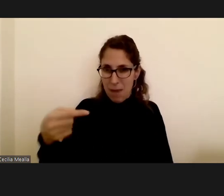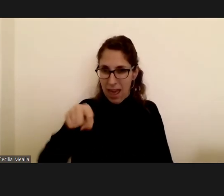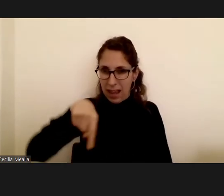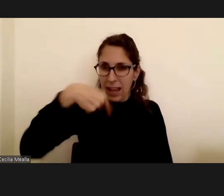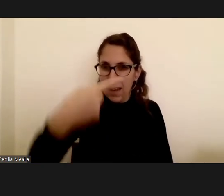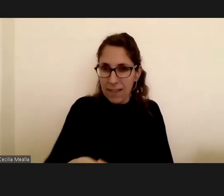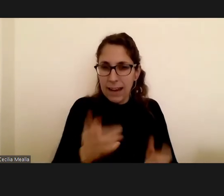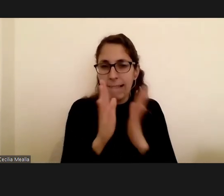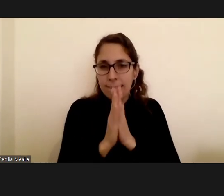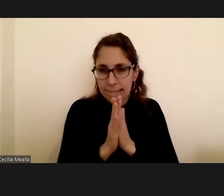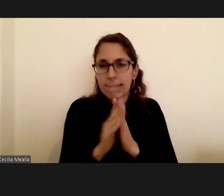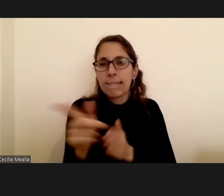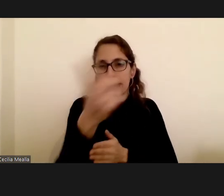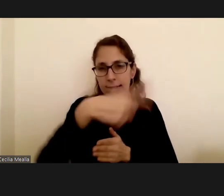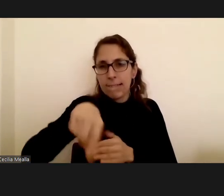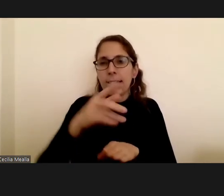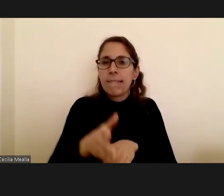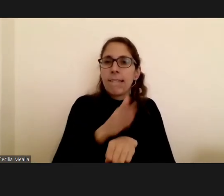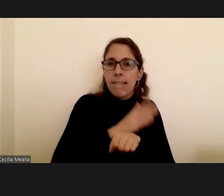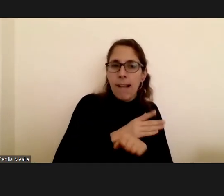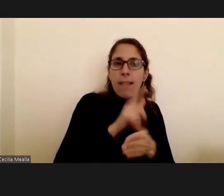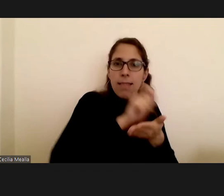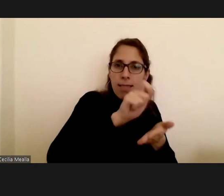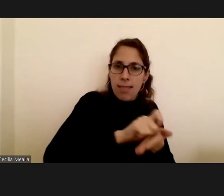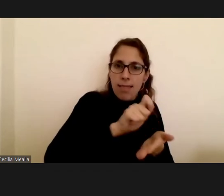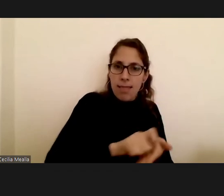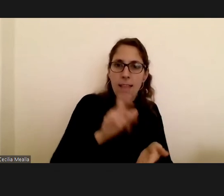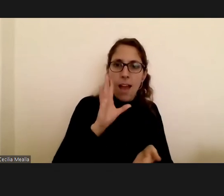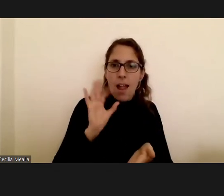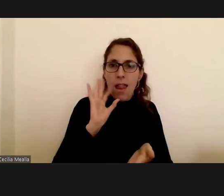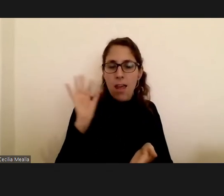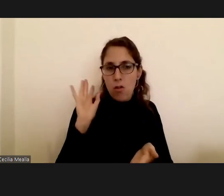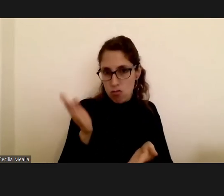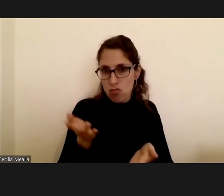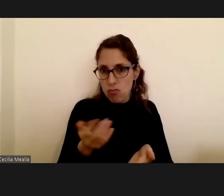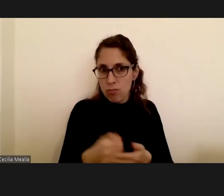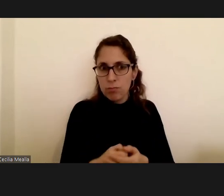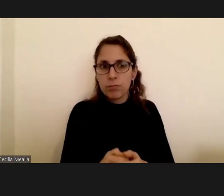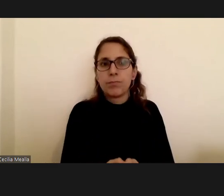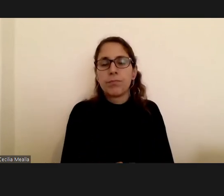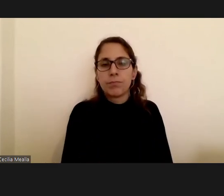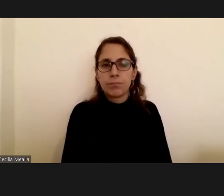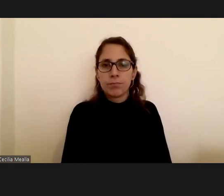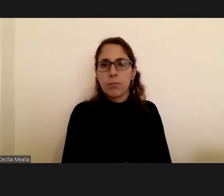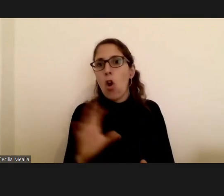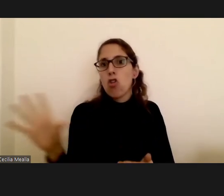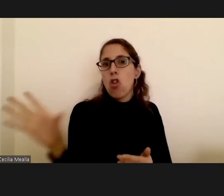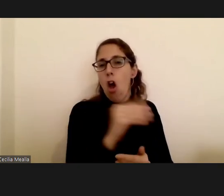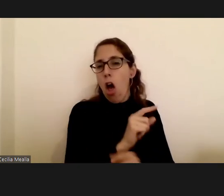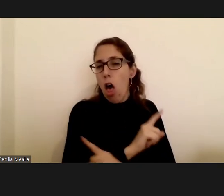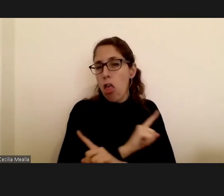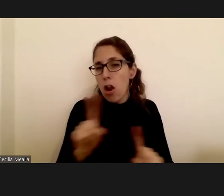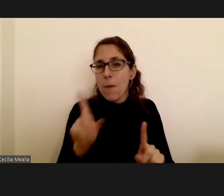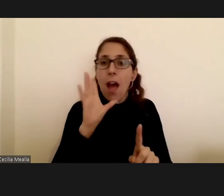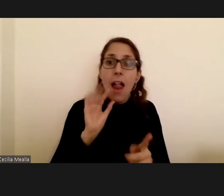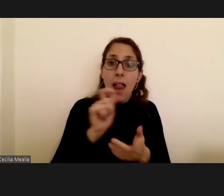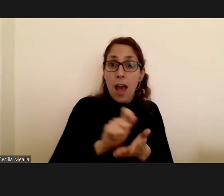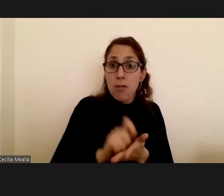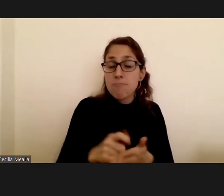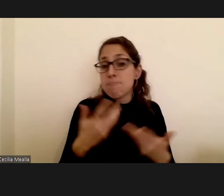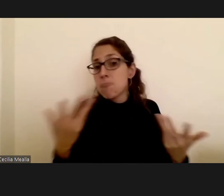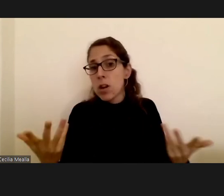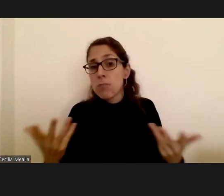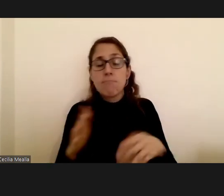de completar algunas preguntas, aunque sea de todo. ¿Sí? Así que bueno,